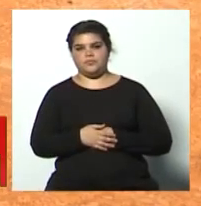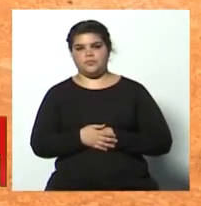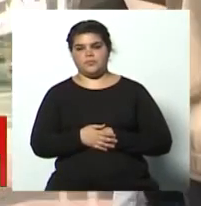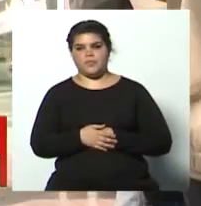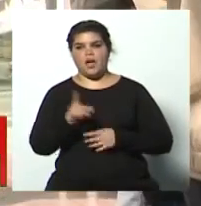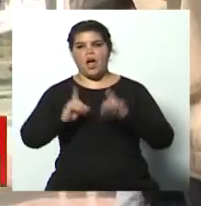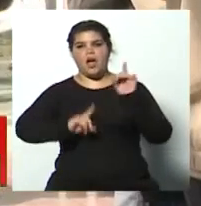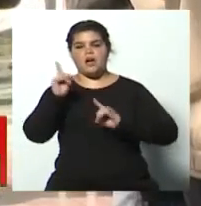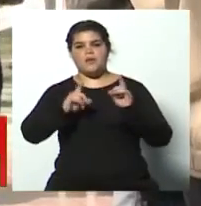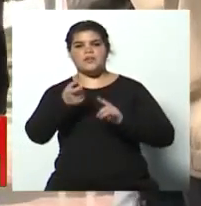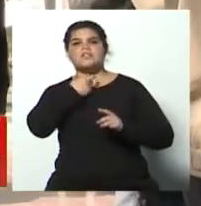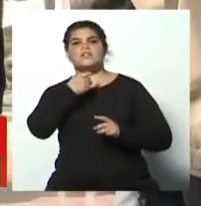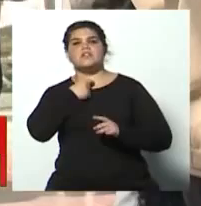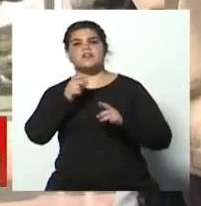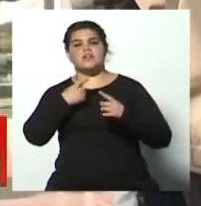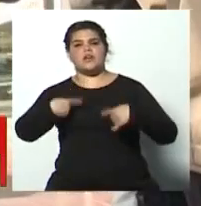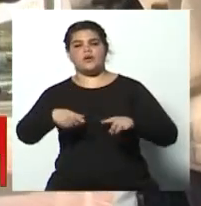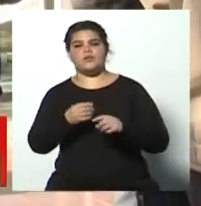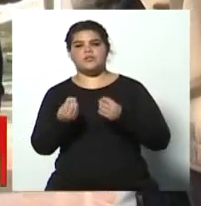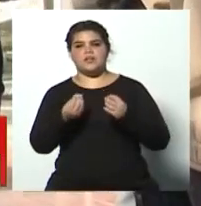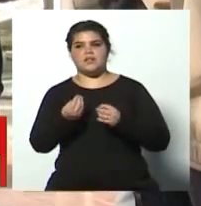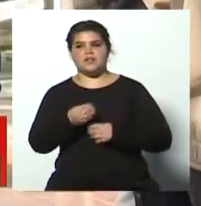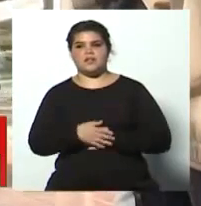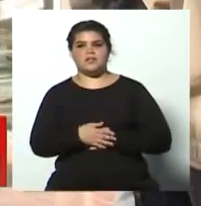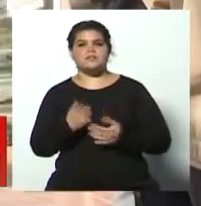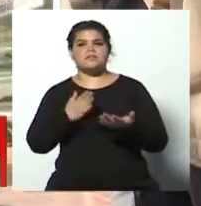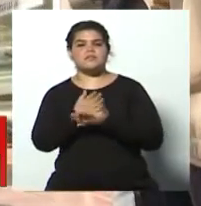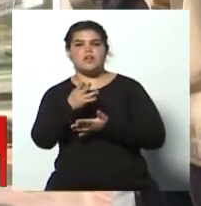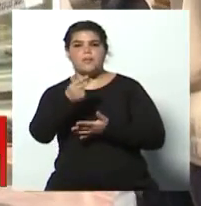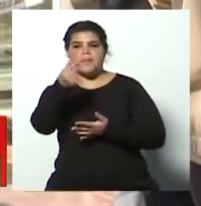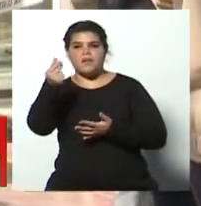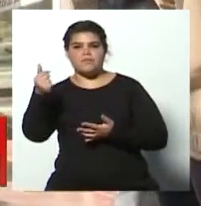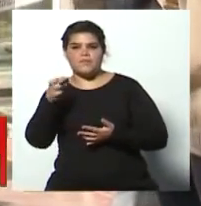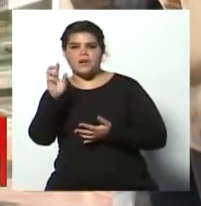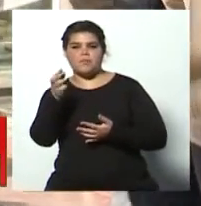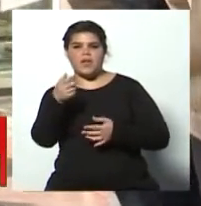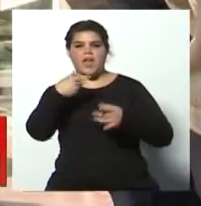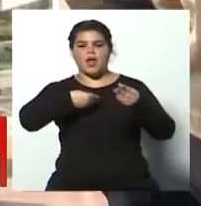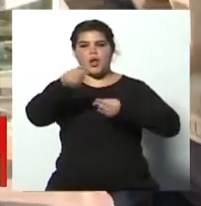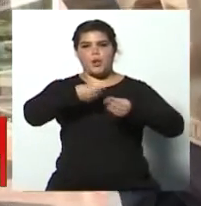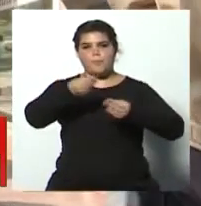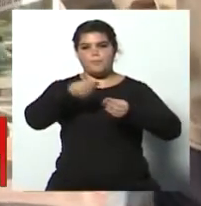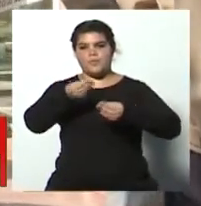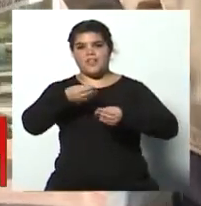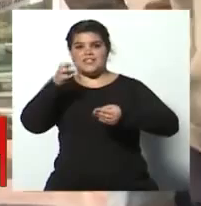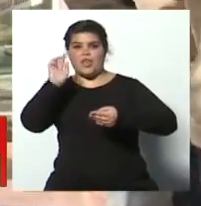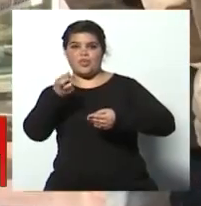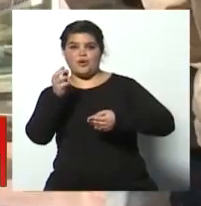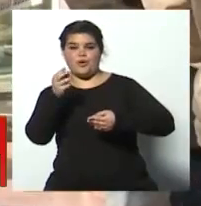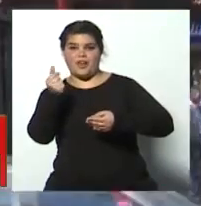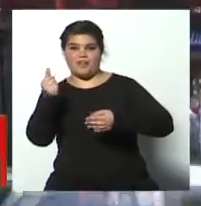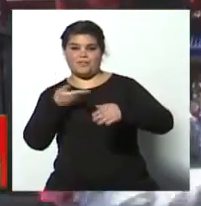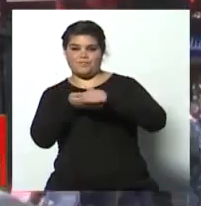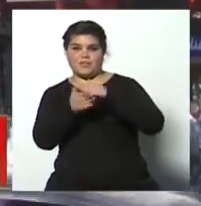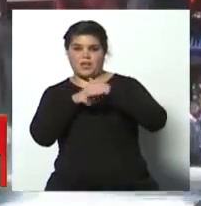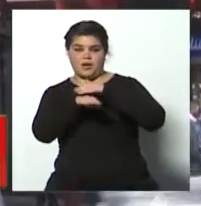cierta dolarización de las carteras, digo, cierta tendencia de los ahorristas, de las empresas a refugiarse en el dólar